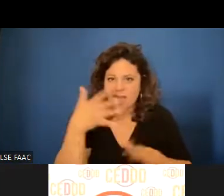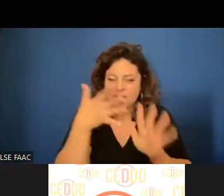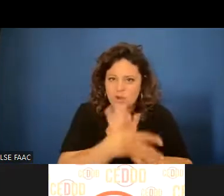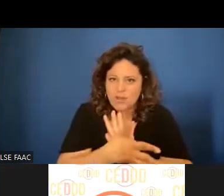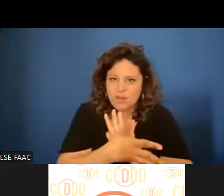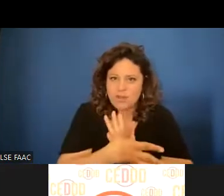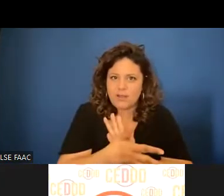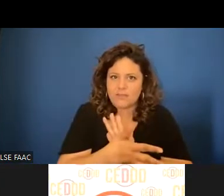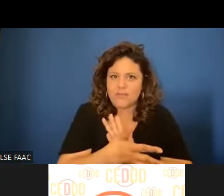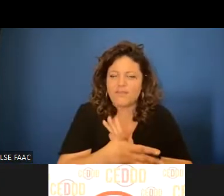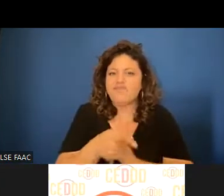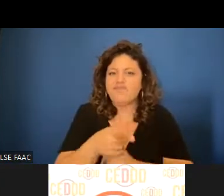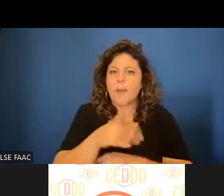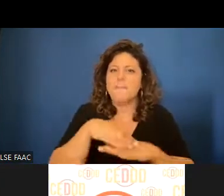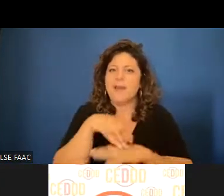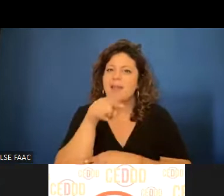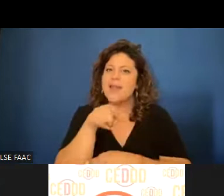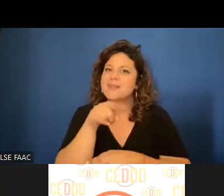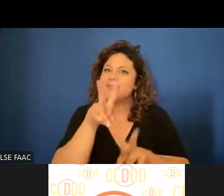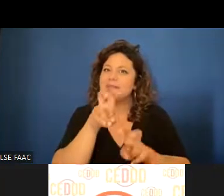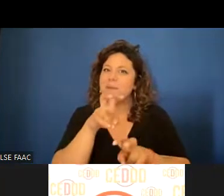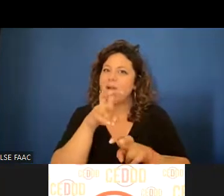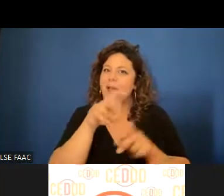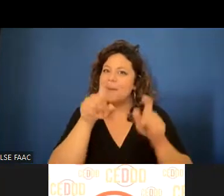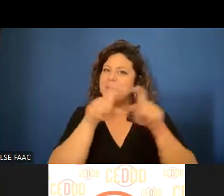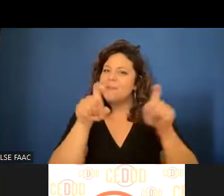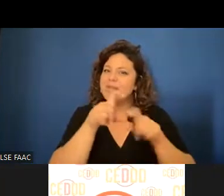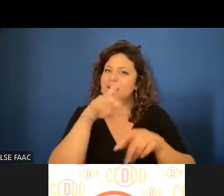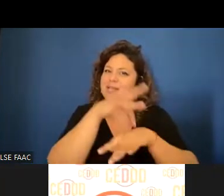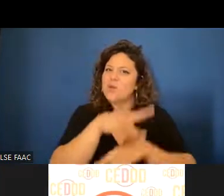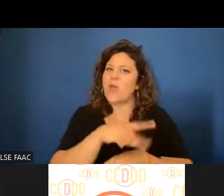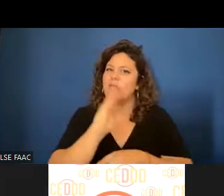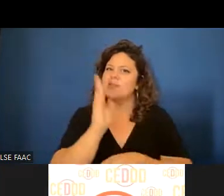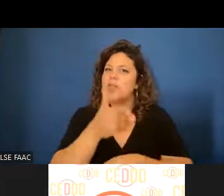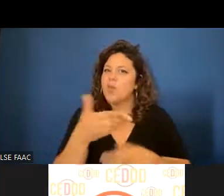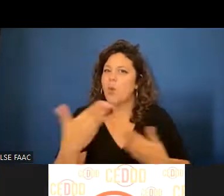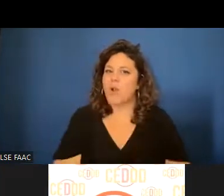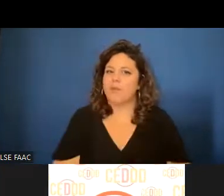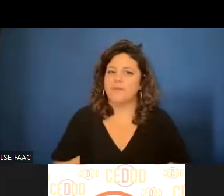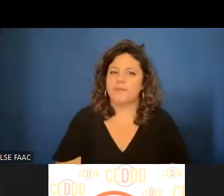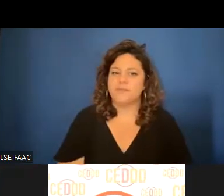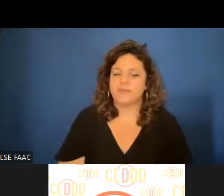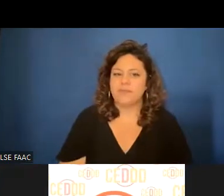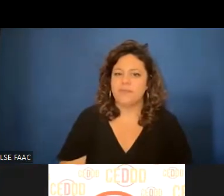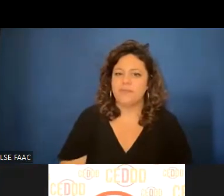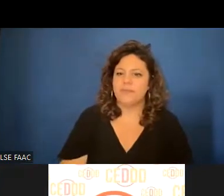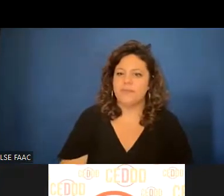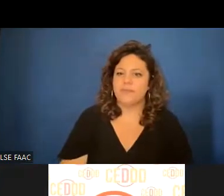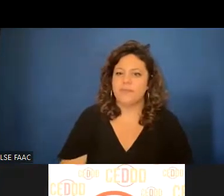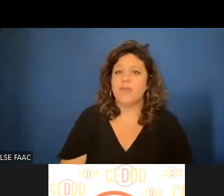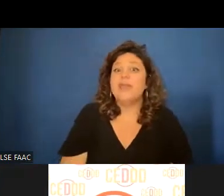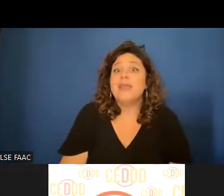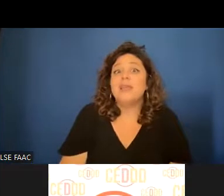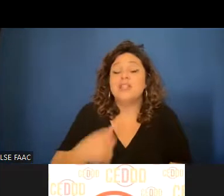de esa posibilidad y ese derecho que tienen a denunciar cualquier situación de discriminación. En segundo